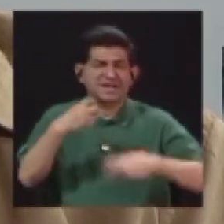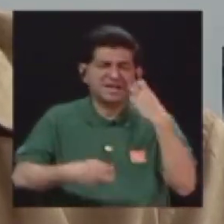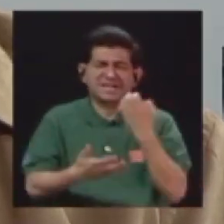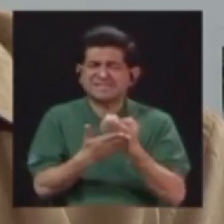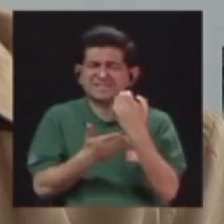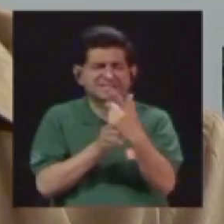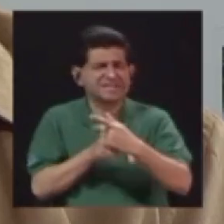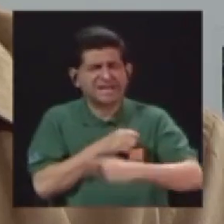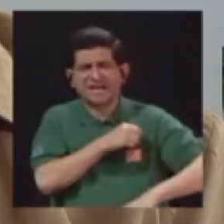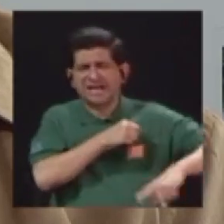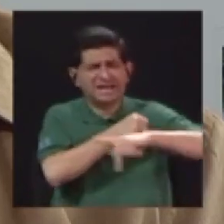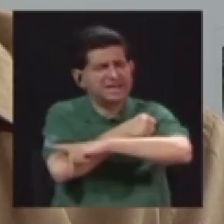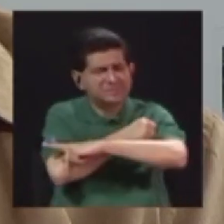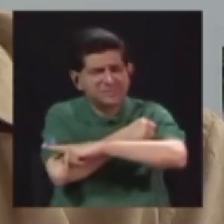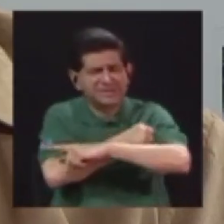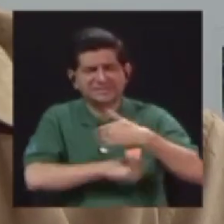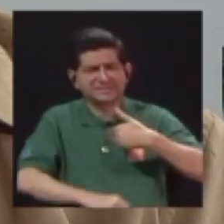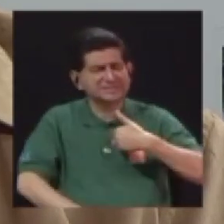al país,